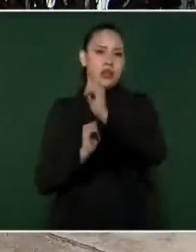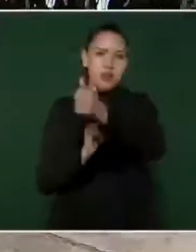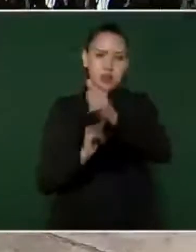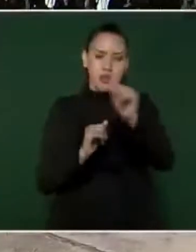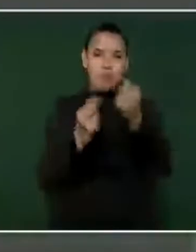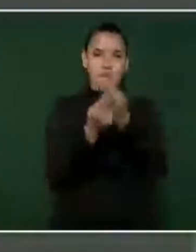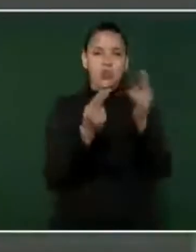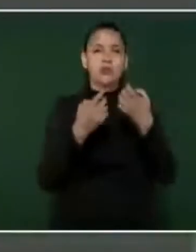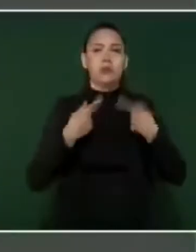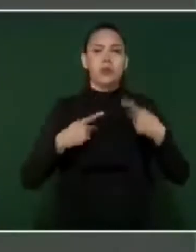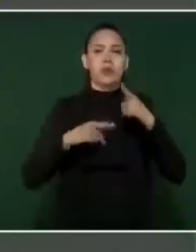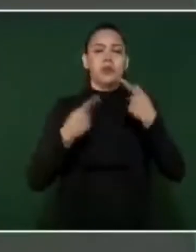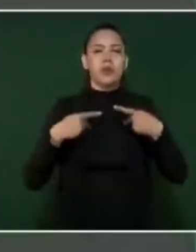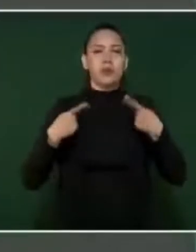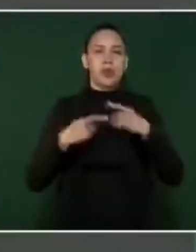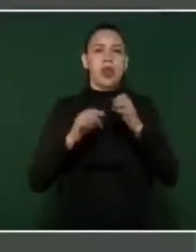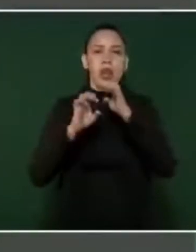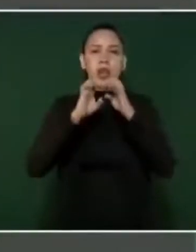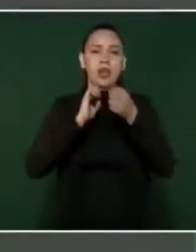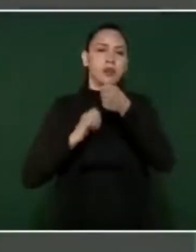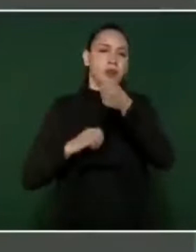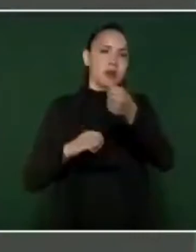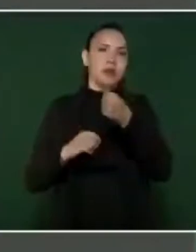presuntamente son inocentes y que fueron